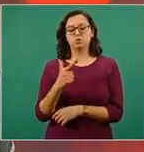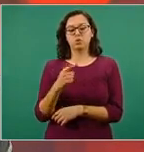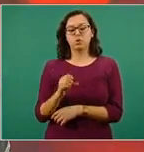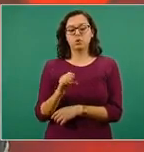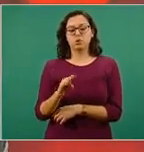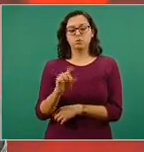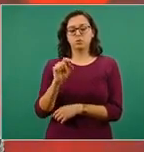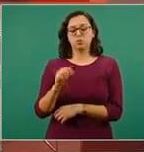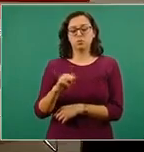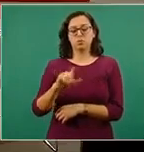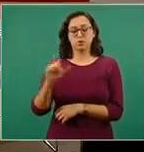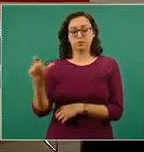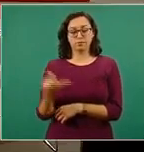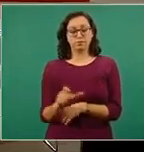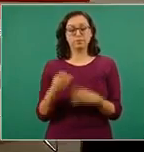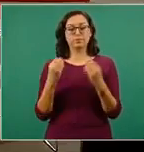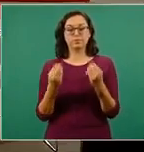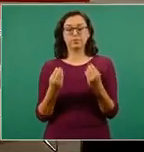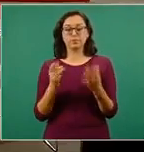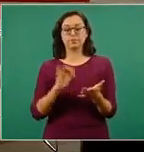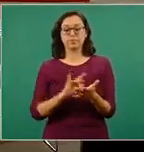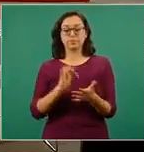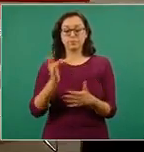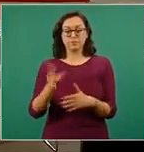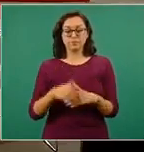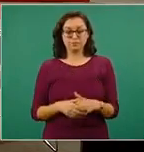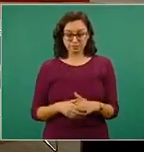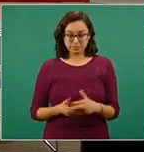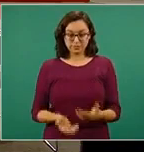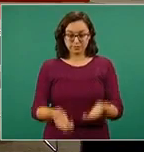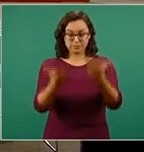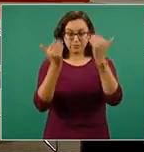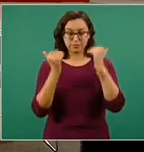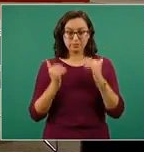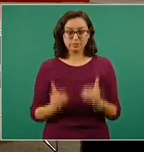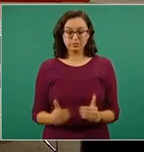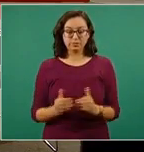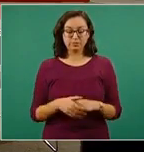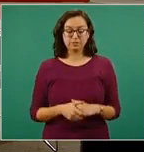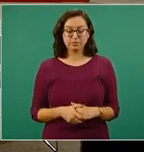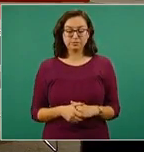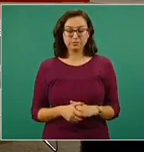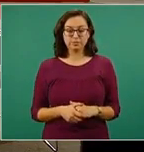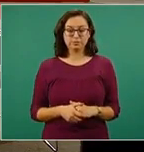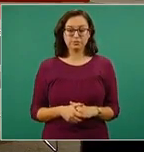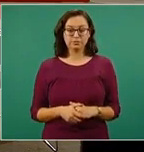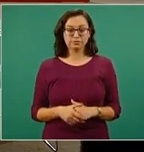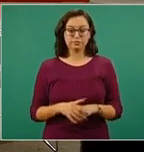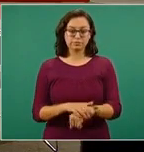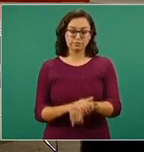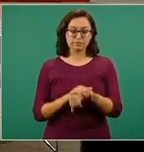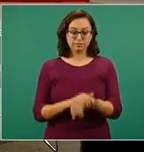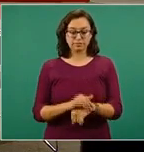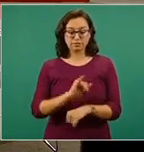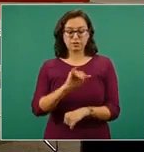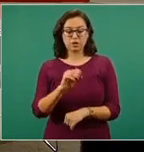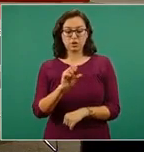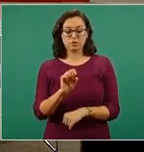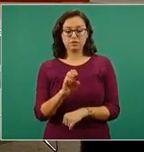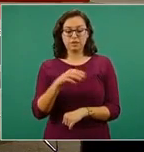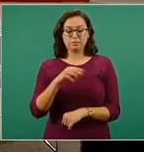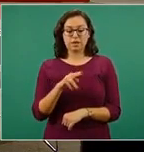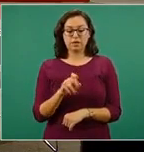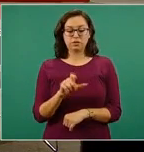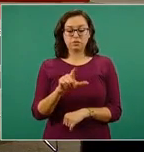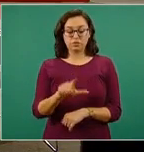mivacuna.salud.gov.mx. Muchas gracias. A continuación le voy a ceder el uso de la voz a mi querido amigo José Manuel Cruz Castellanos,